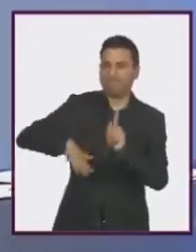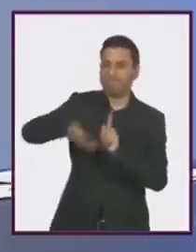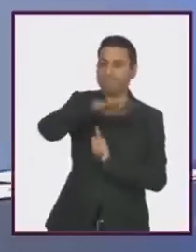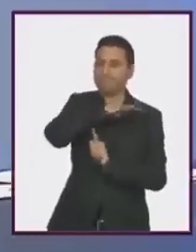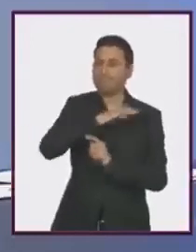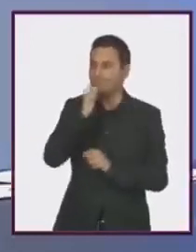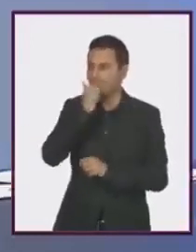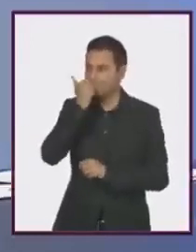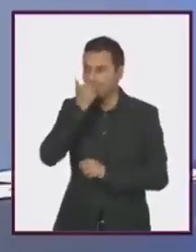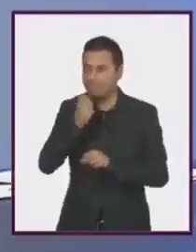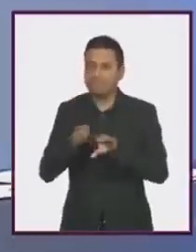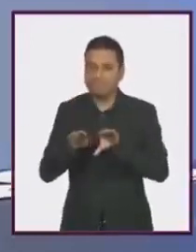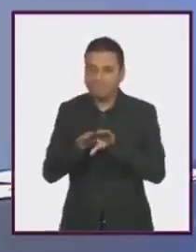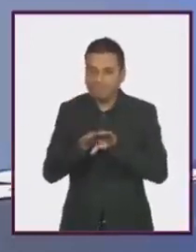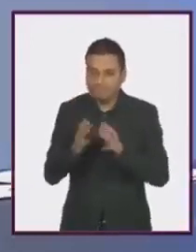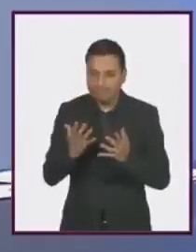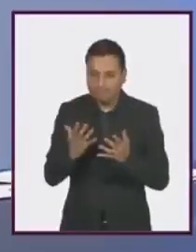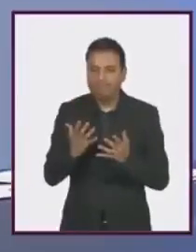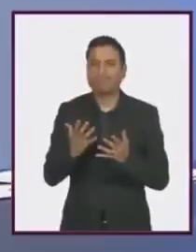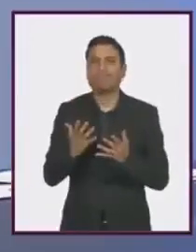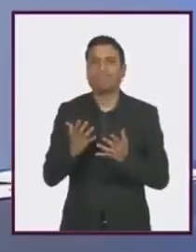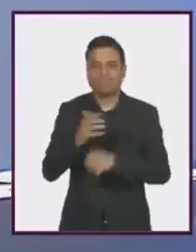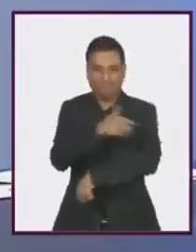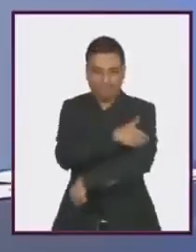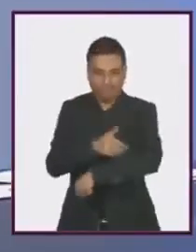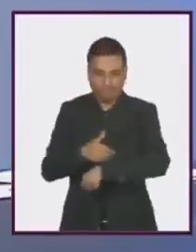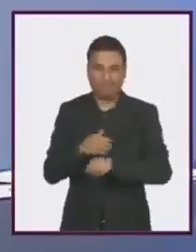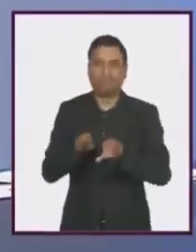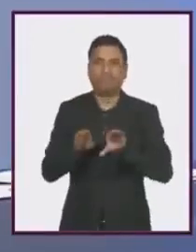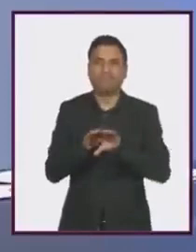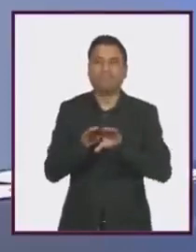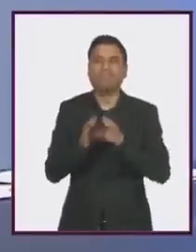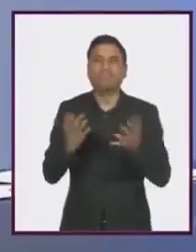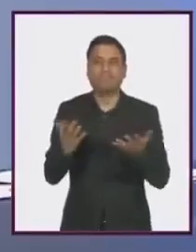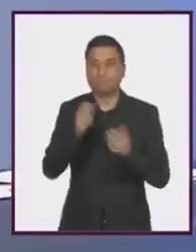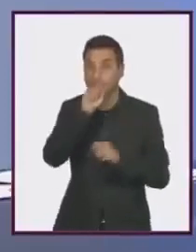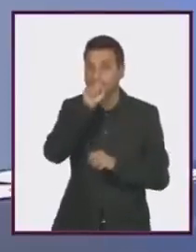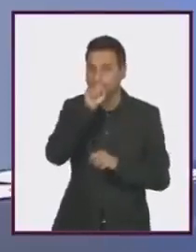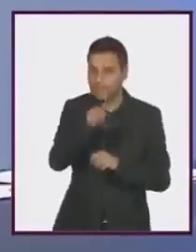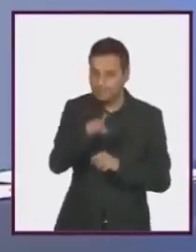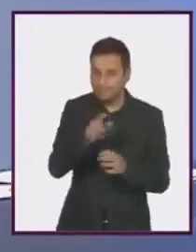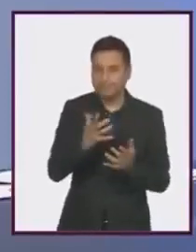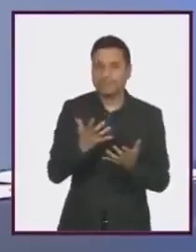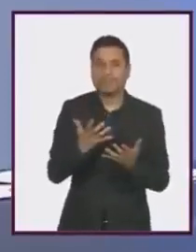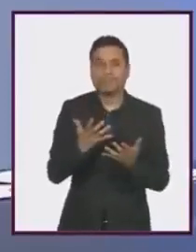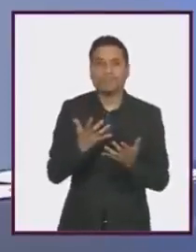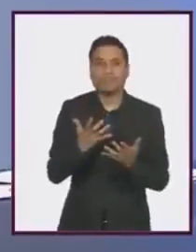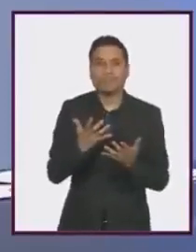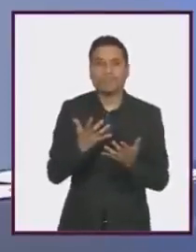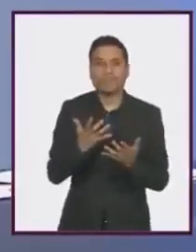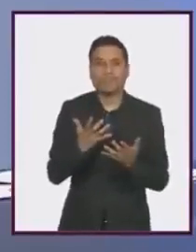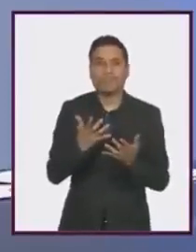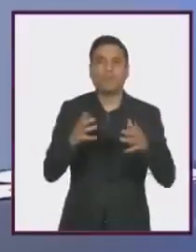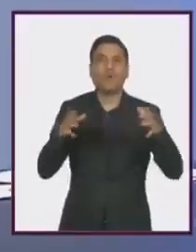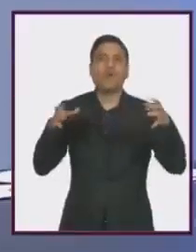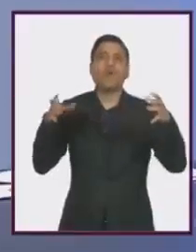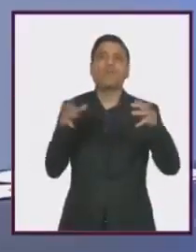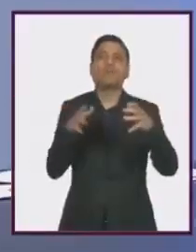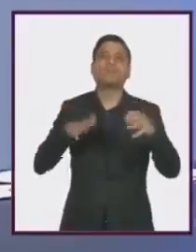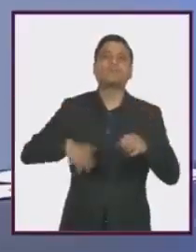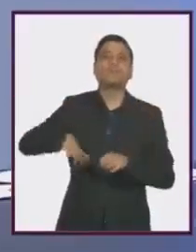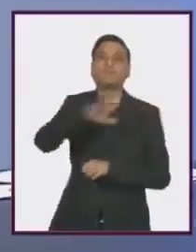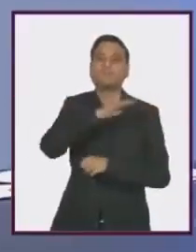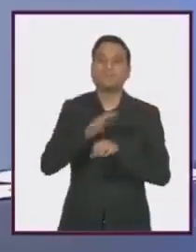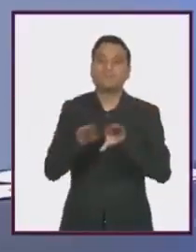sus propios alumnos, considerando a sus familias, considerando también a la totalidad de la comunidad en la que se